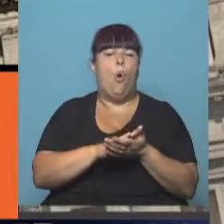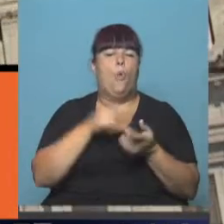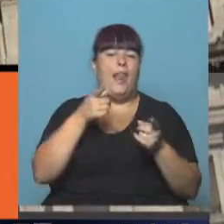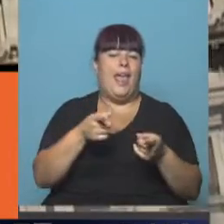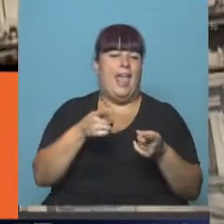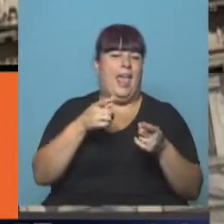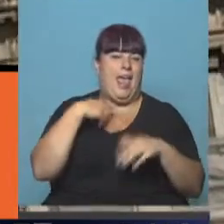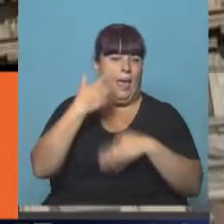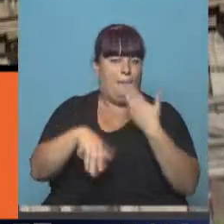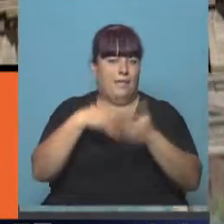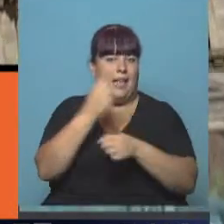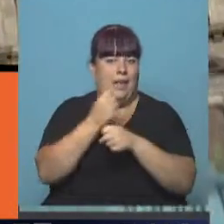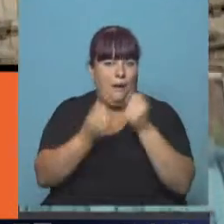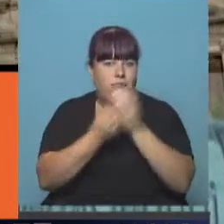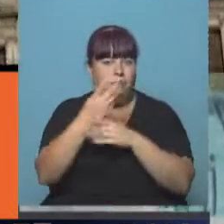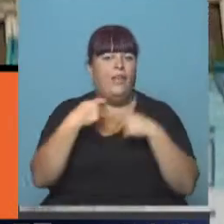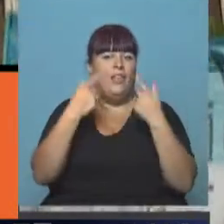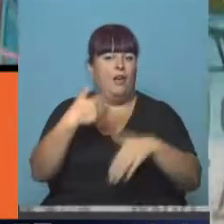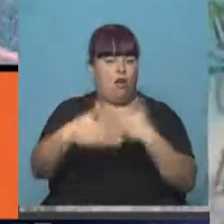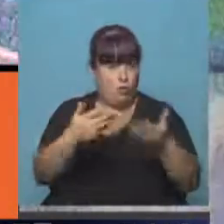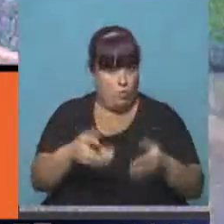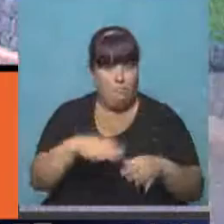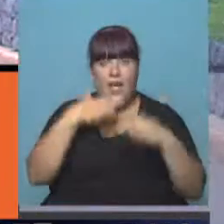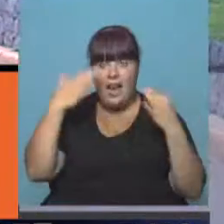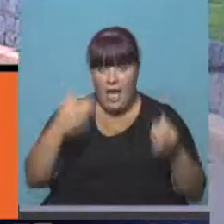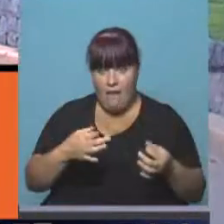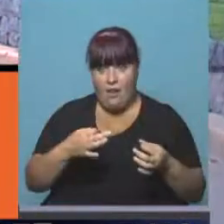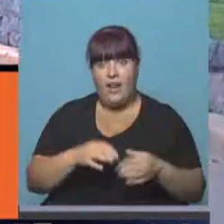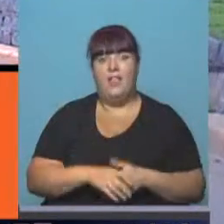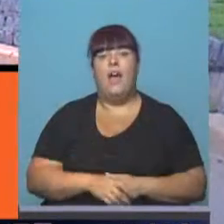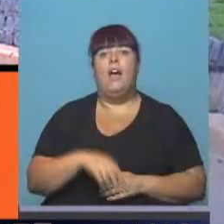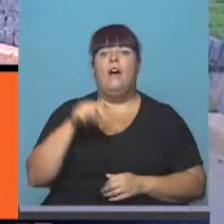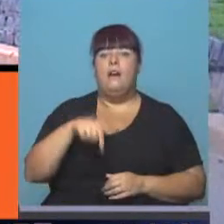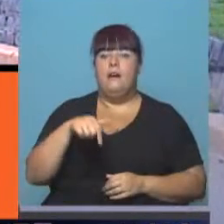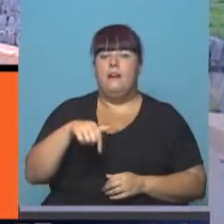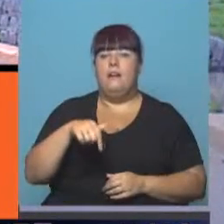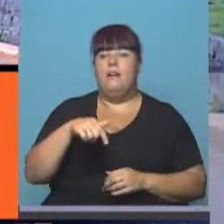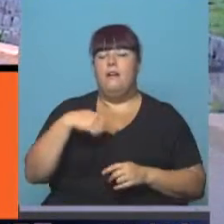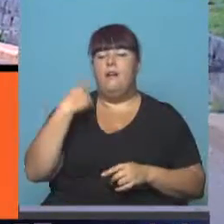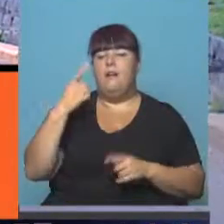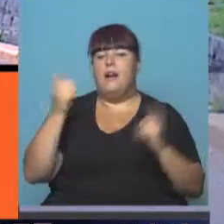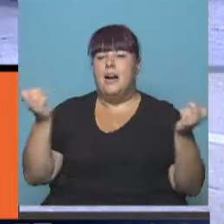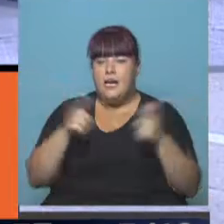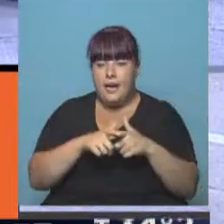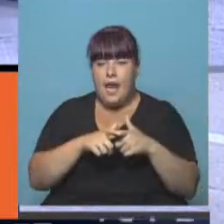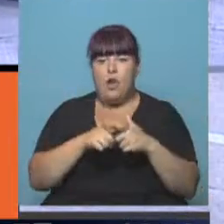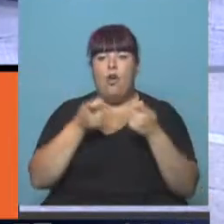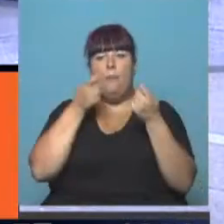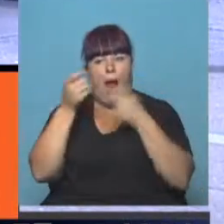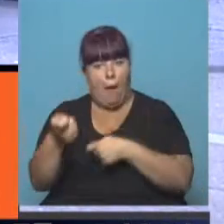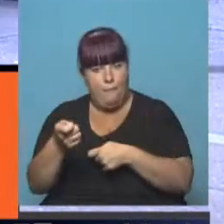el emprendedorismo, se lleven adelante. Lo cierto es que están desarrollando mesas de